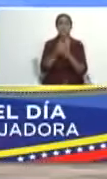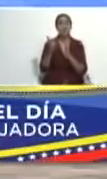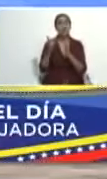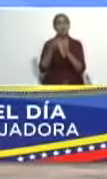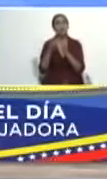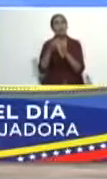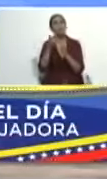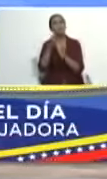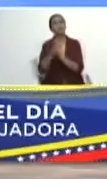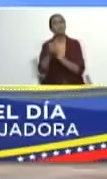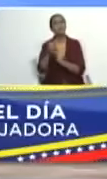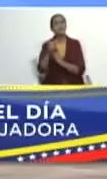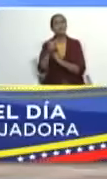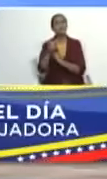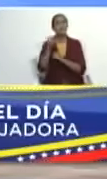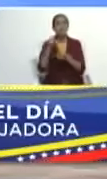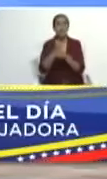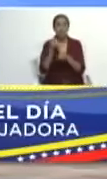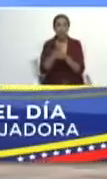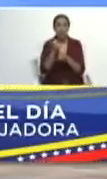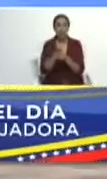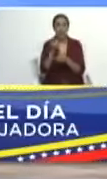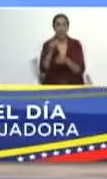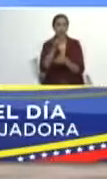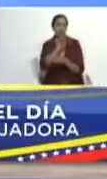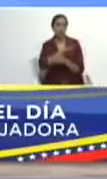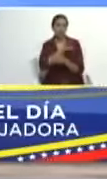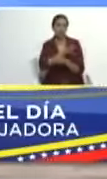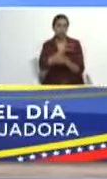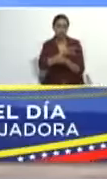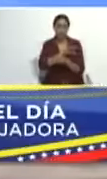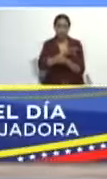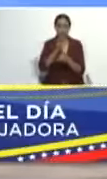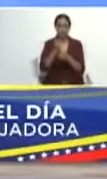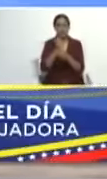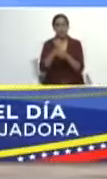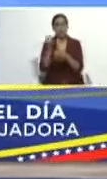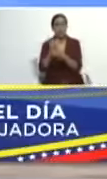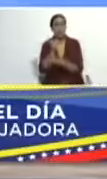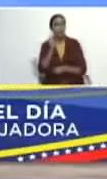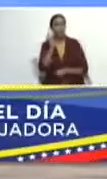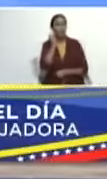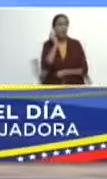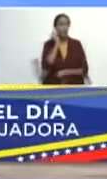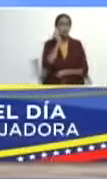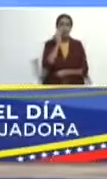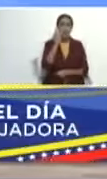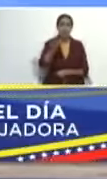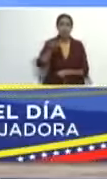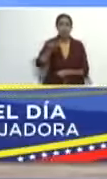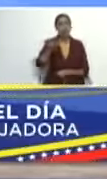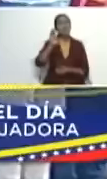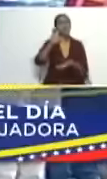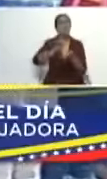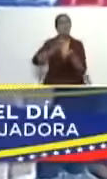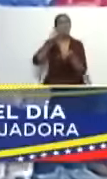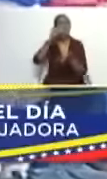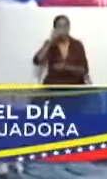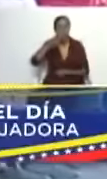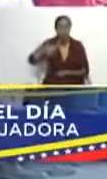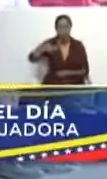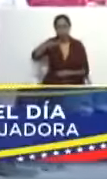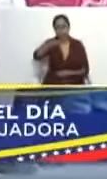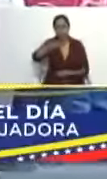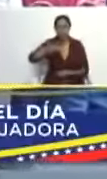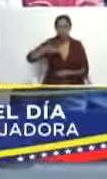Bolivariana Socialista de Trabajadoras y Trabajadores de la Ciudad, el Campo y la Pesca.